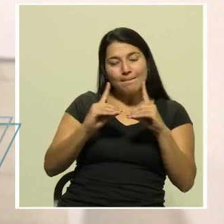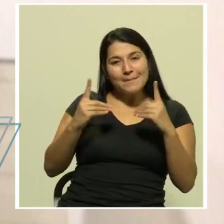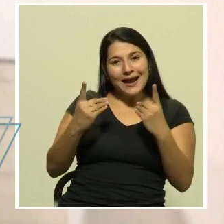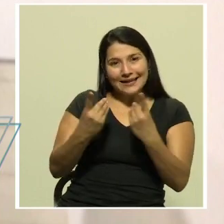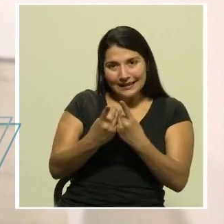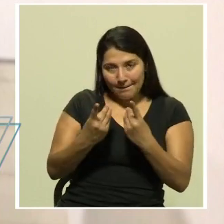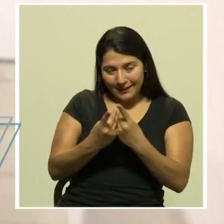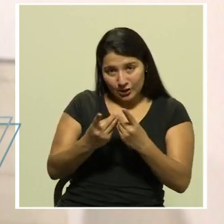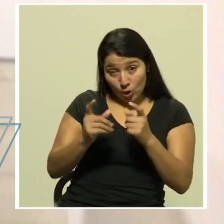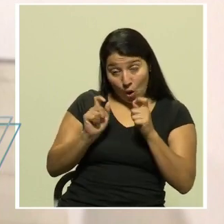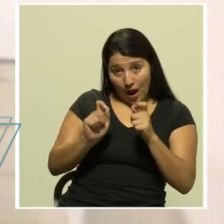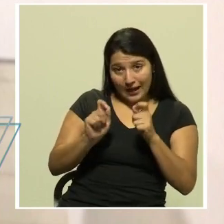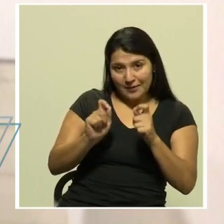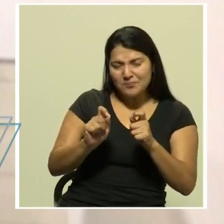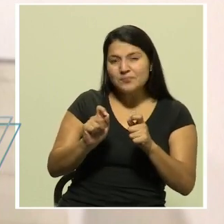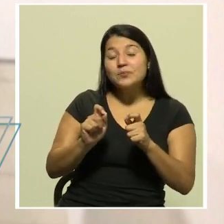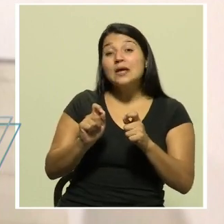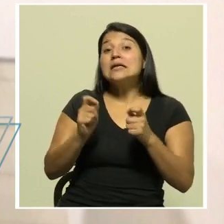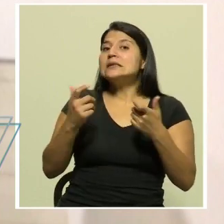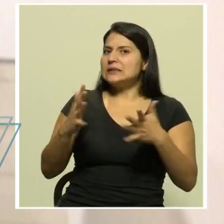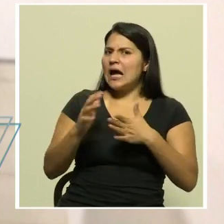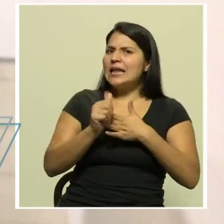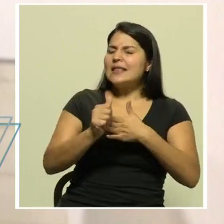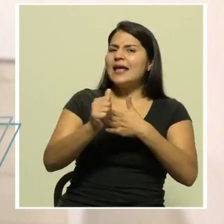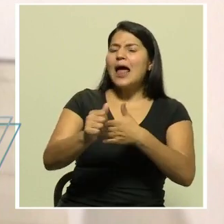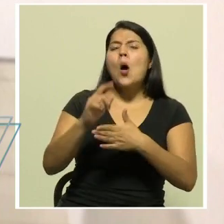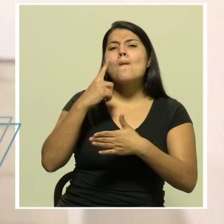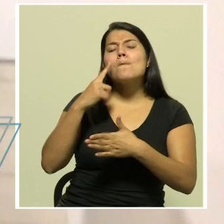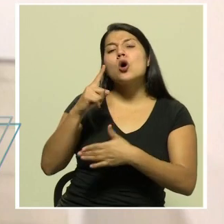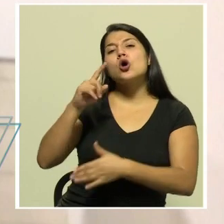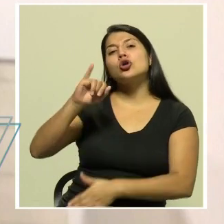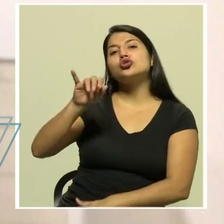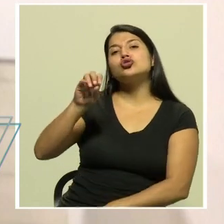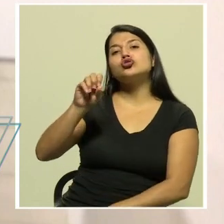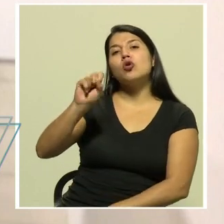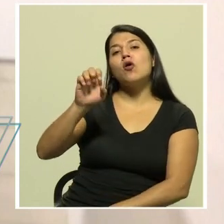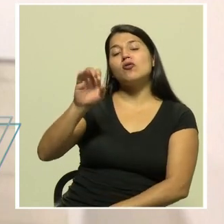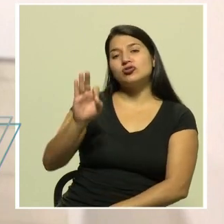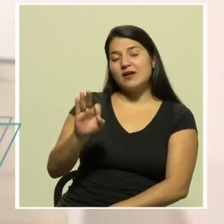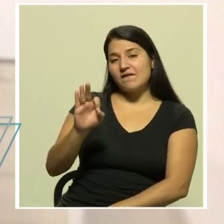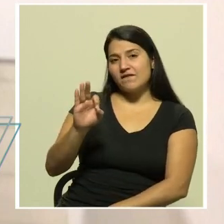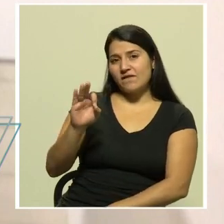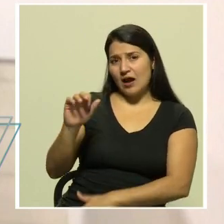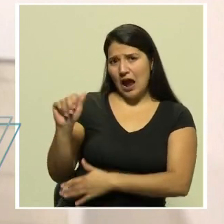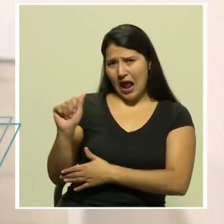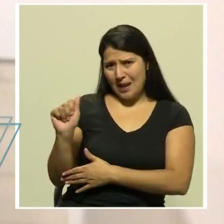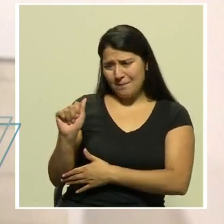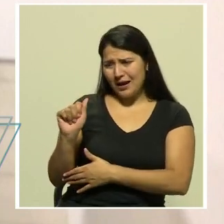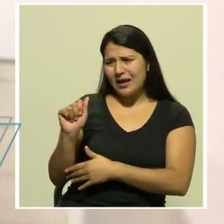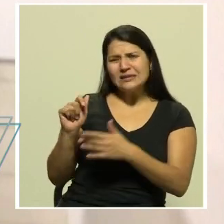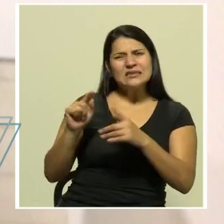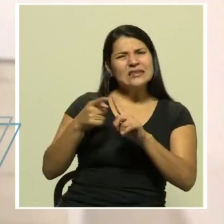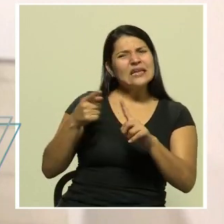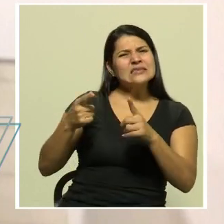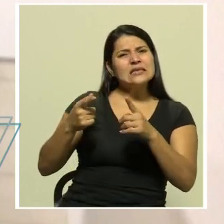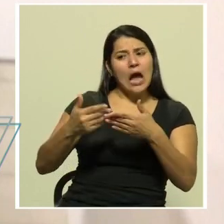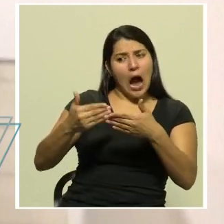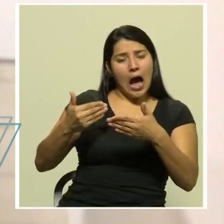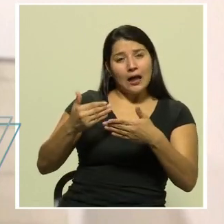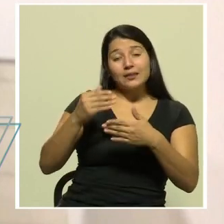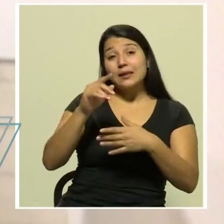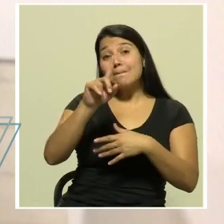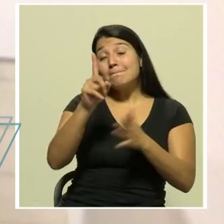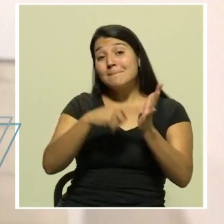liderada por la doctora Josette Almand en este momento, había empezado a funcionar bastantes años atrás, producto del